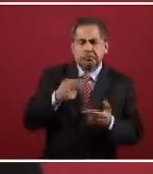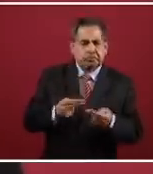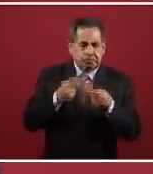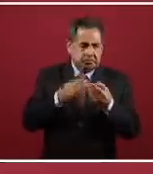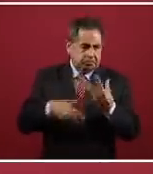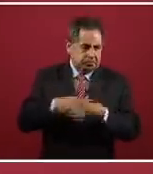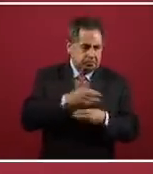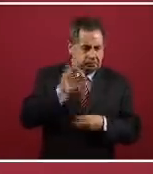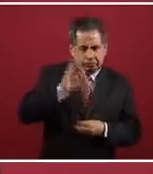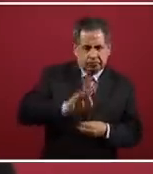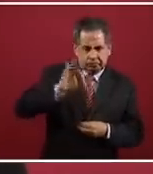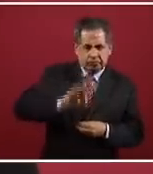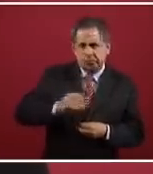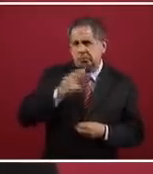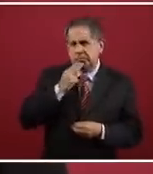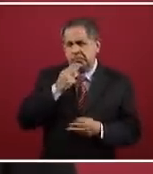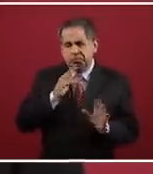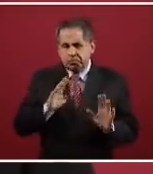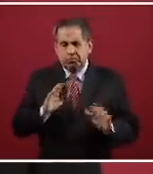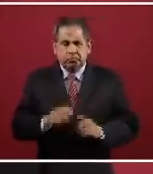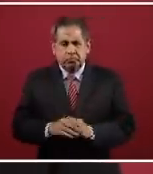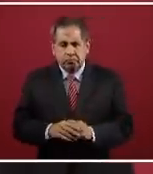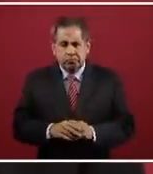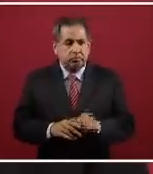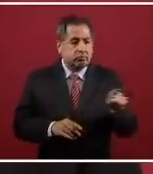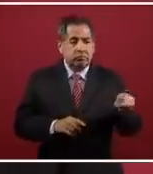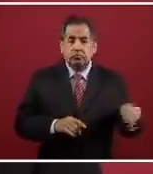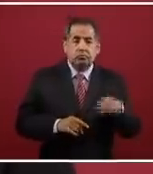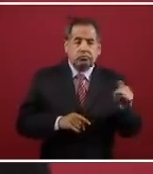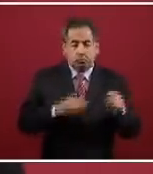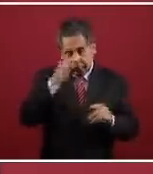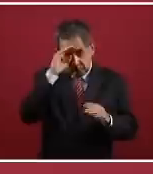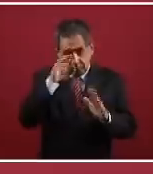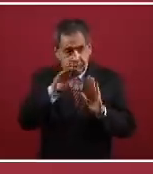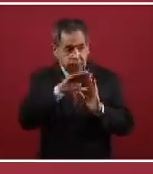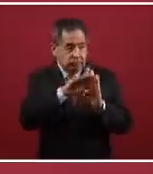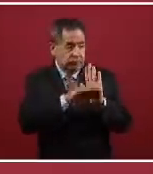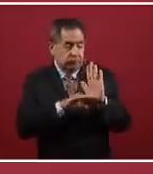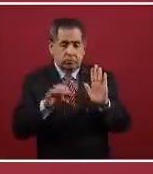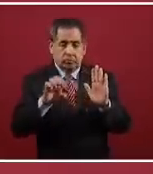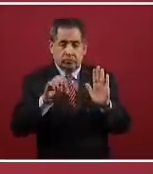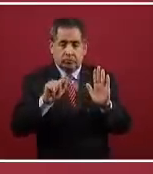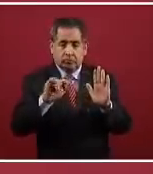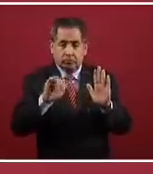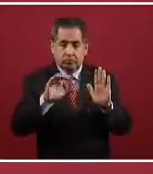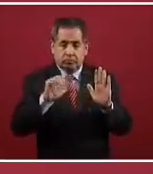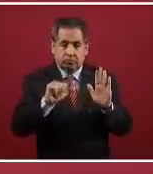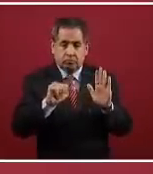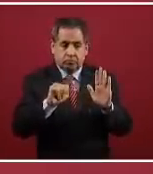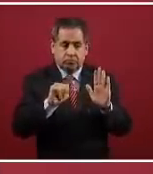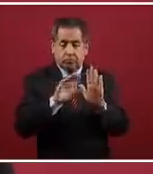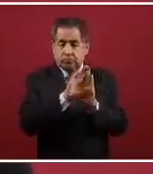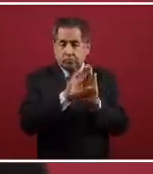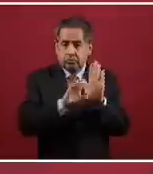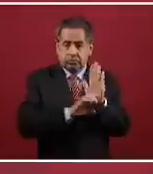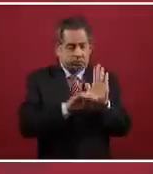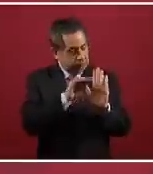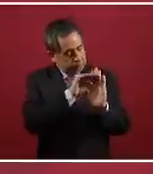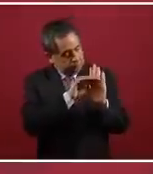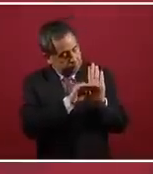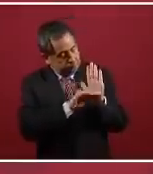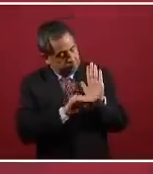Decidieron crear un código de ética, en donde ya no es